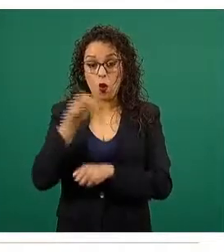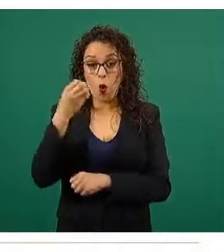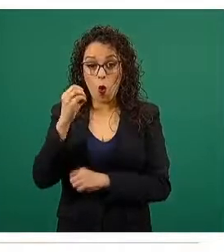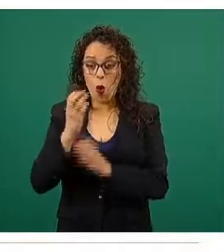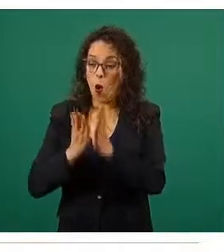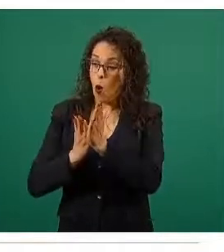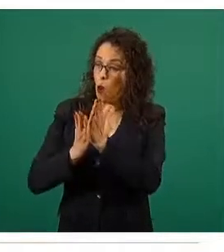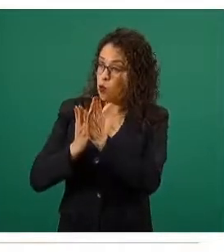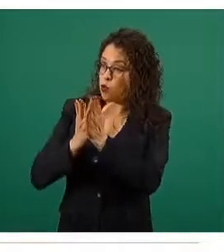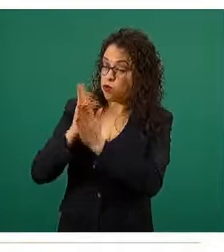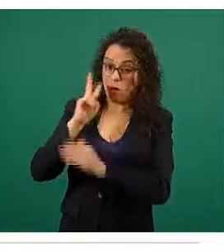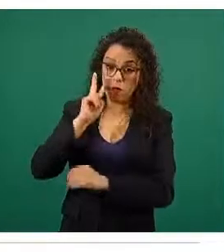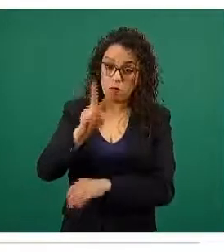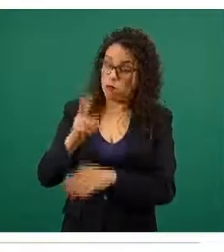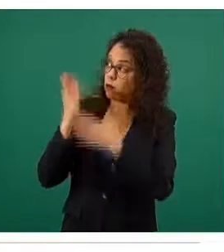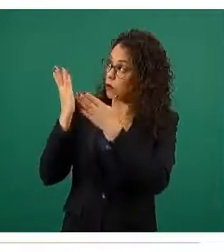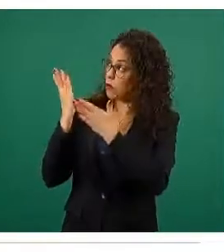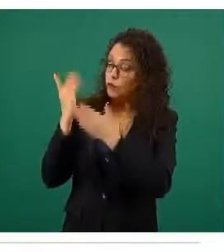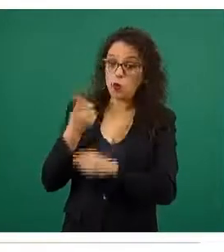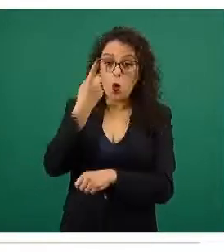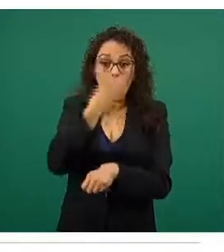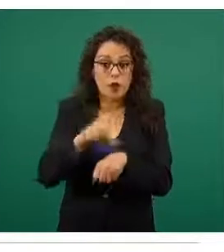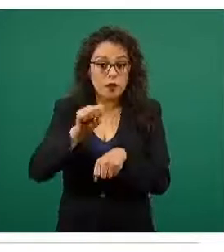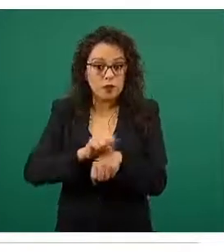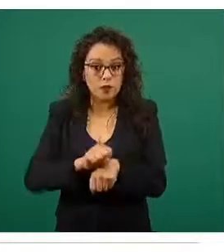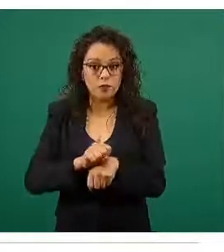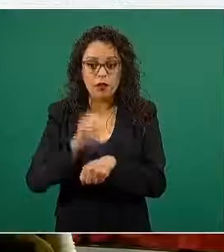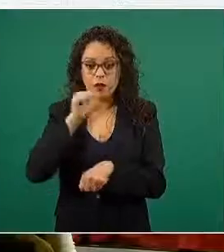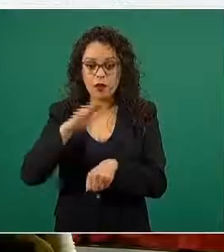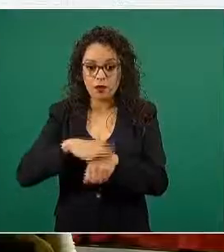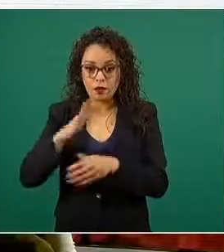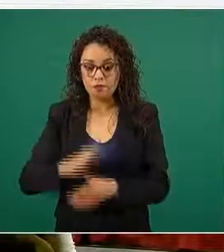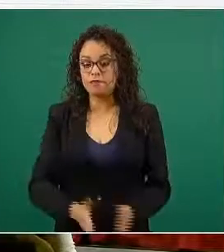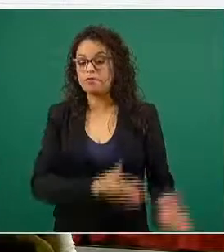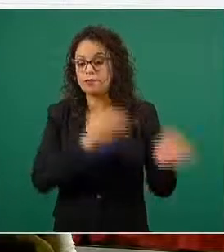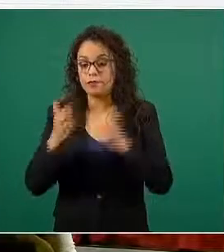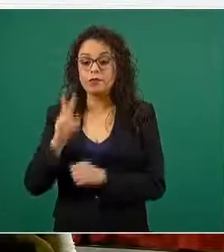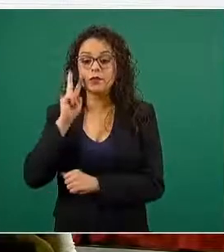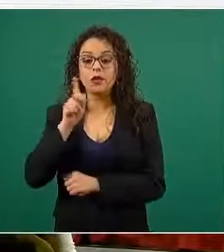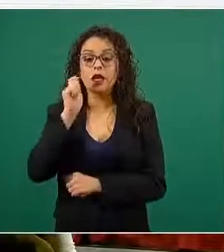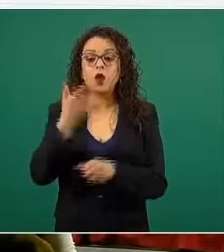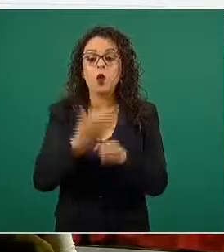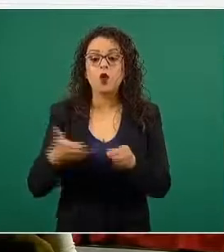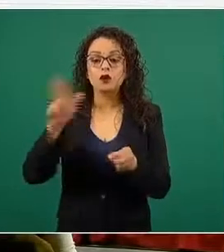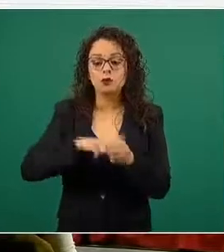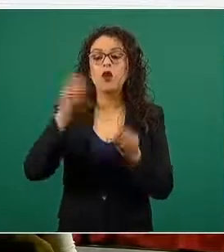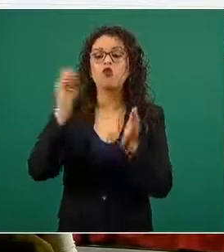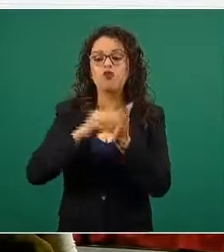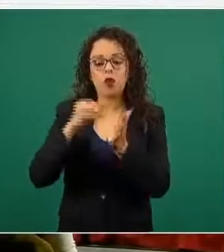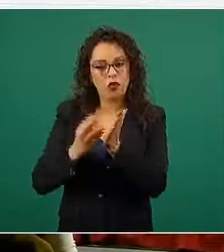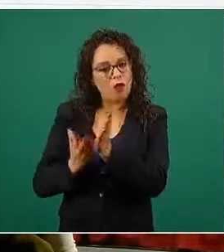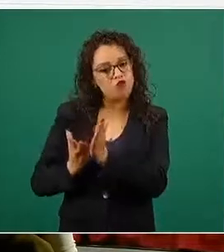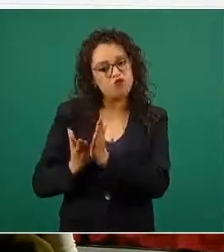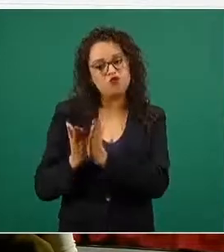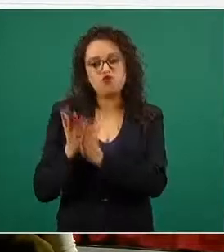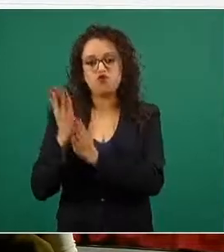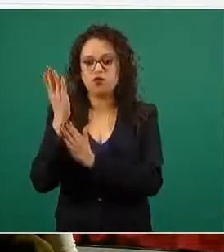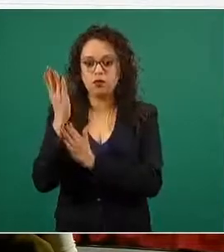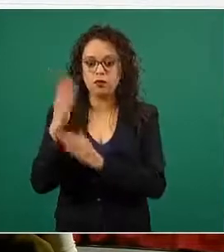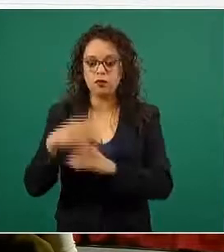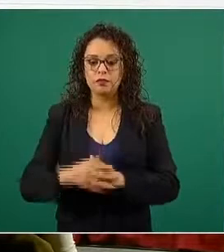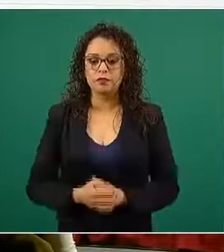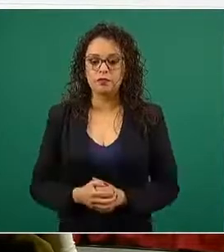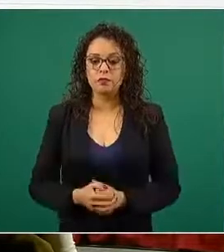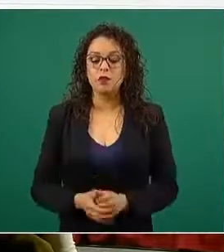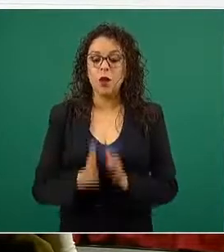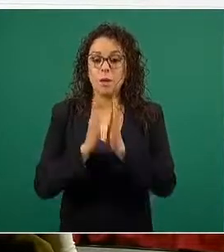defunciones, solo 1 semana de descenso. La siguiente, hospitalizaciones todavía en ascenso. Retomo aquí su